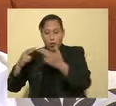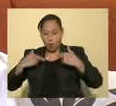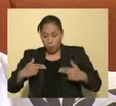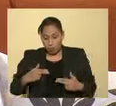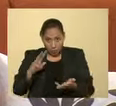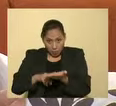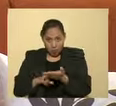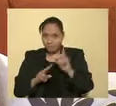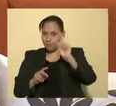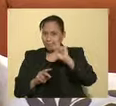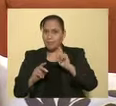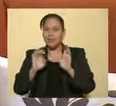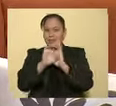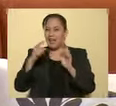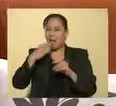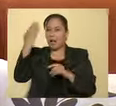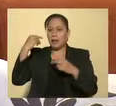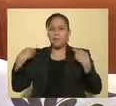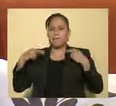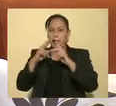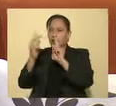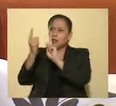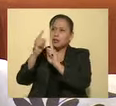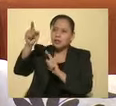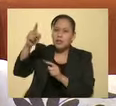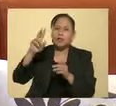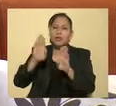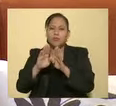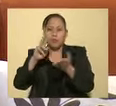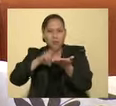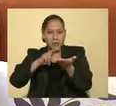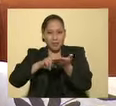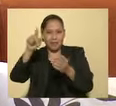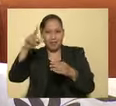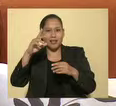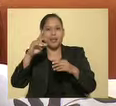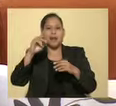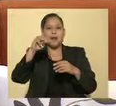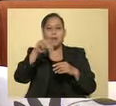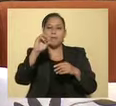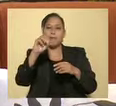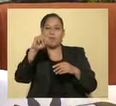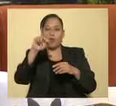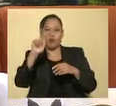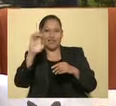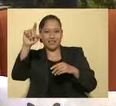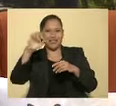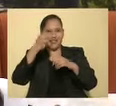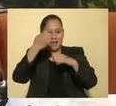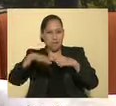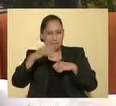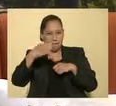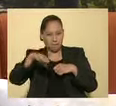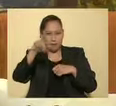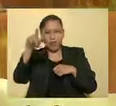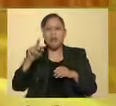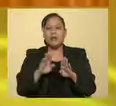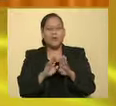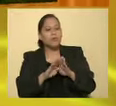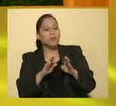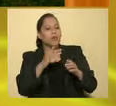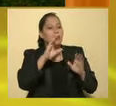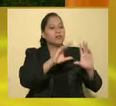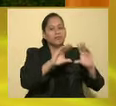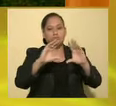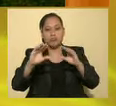entrevisté a un maestro de evaluadores del Nacional Monte de Piedad. Es un perito, es el que prepara los evaluadores.